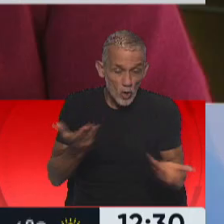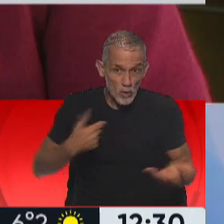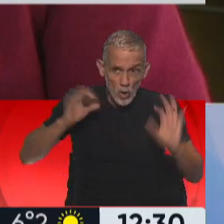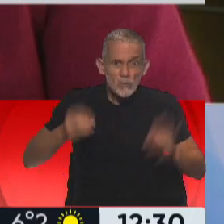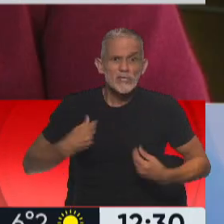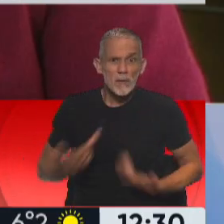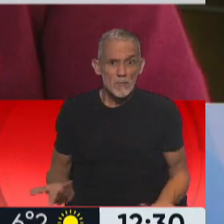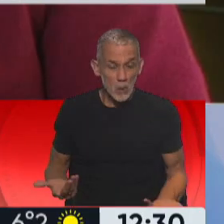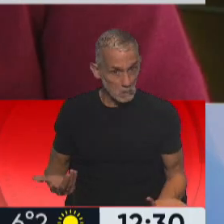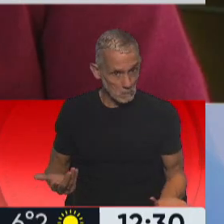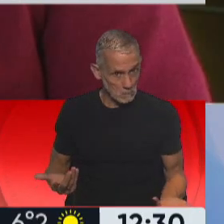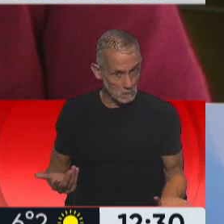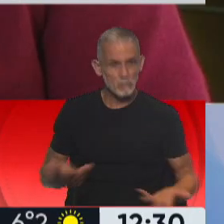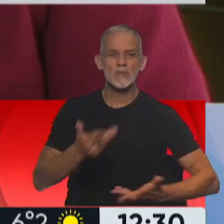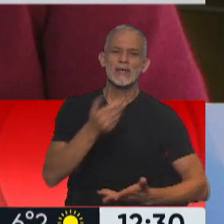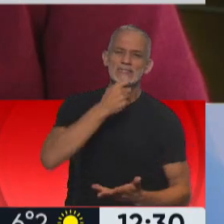a excepción de